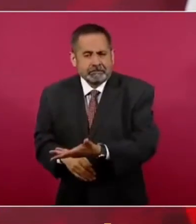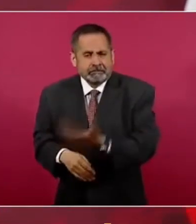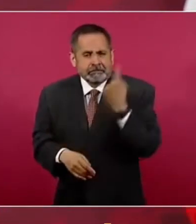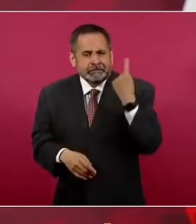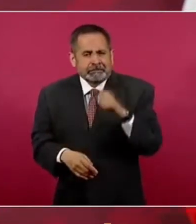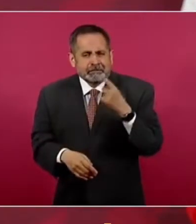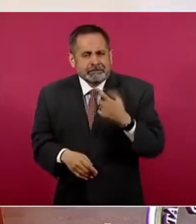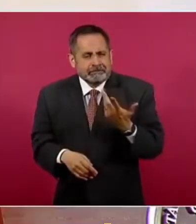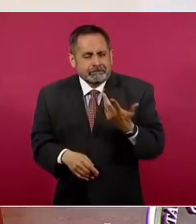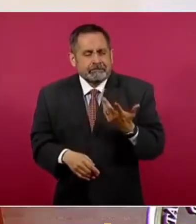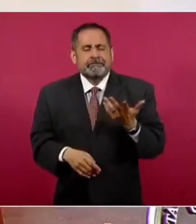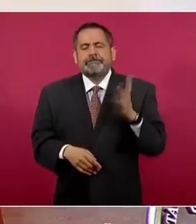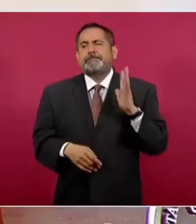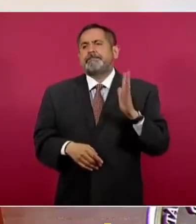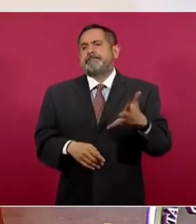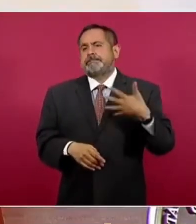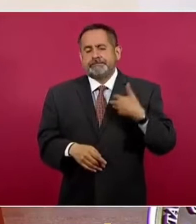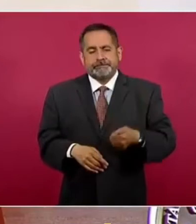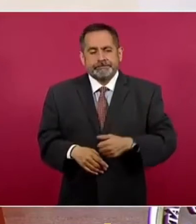¿cuál es la respuesta?